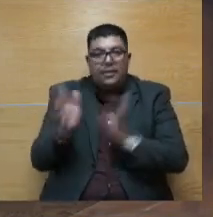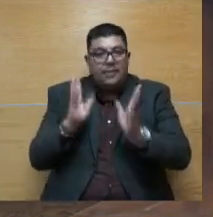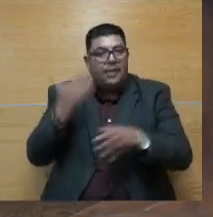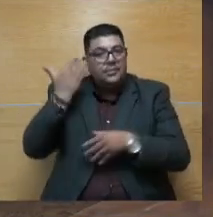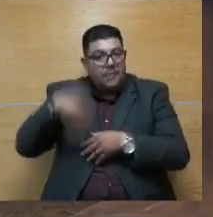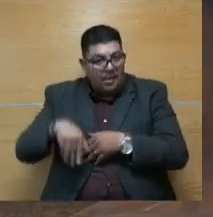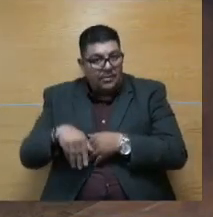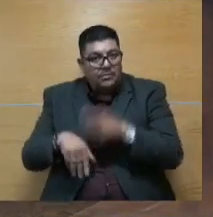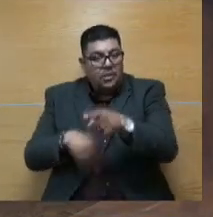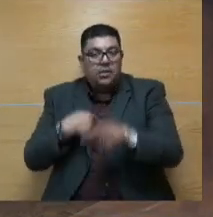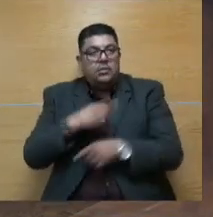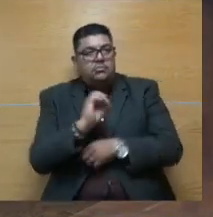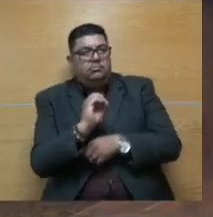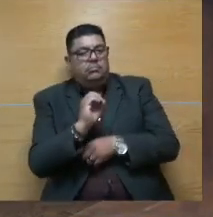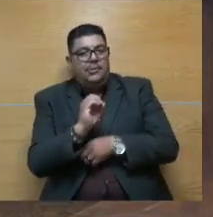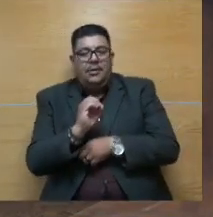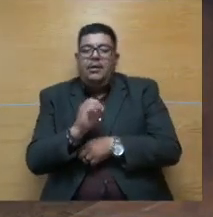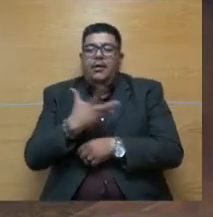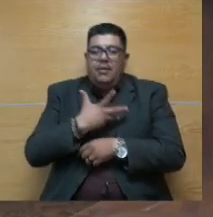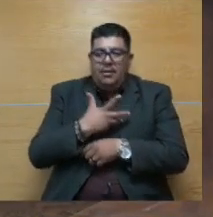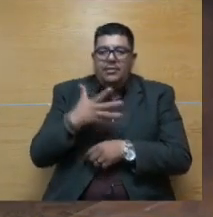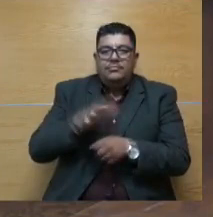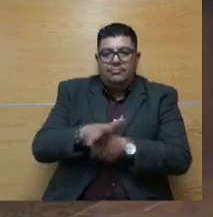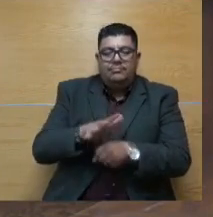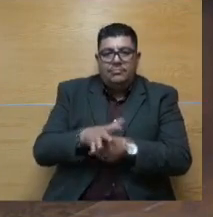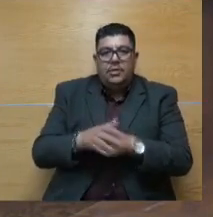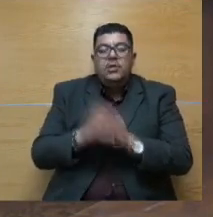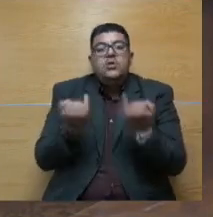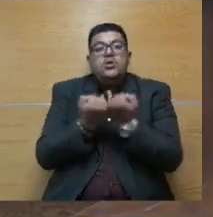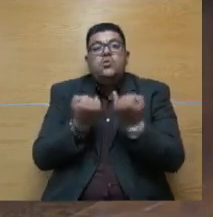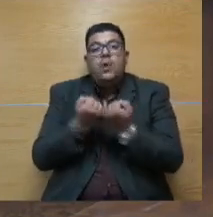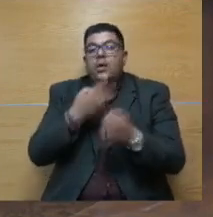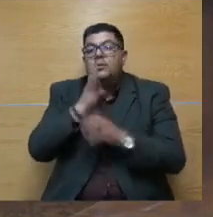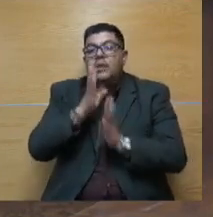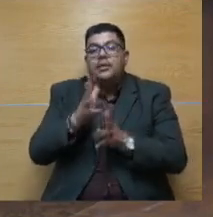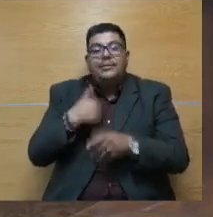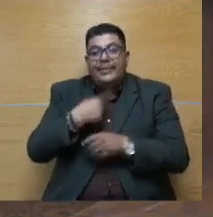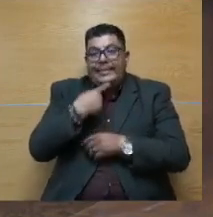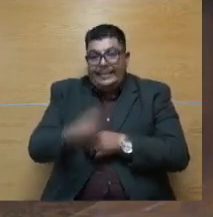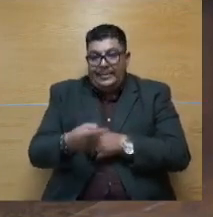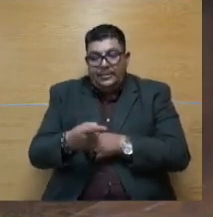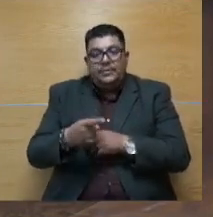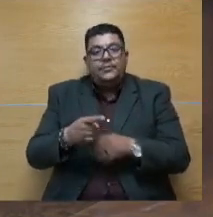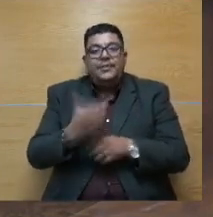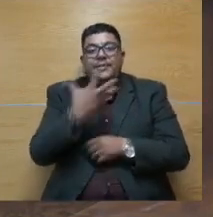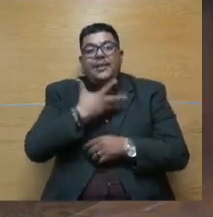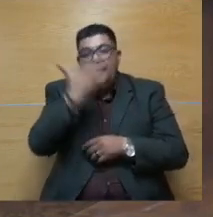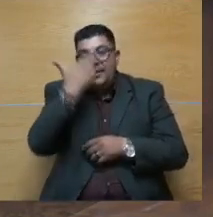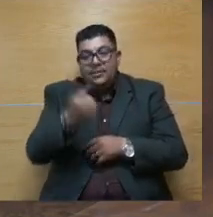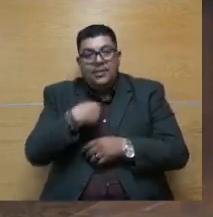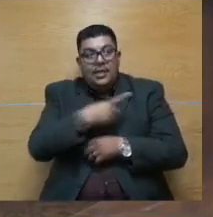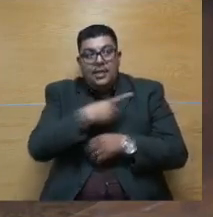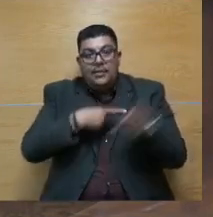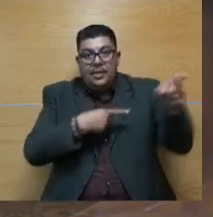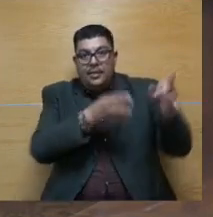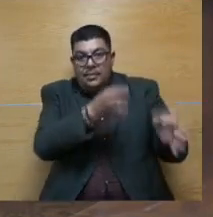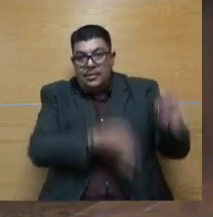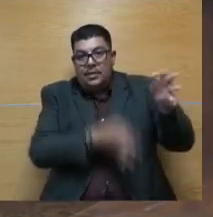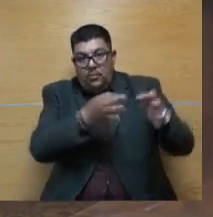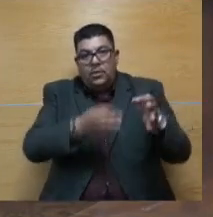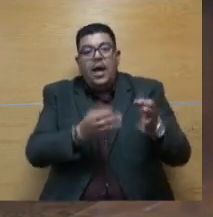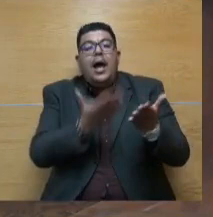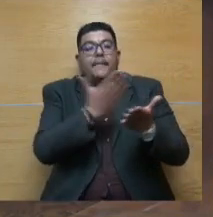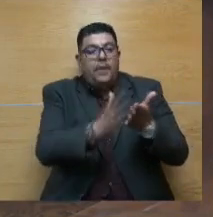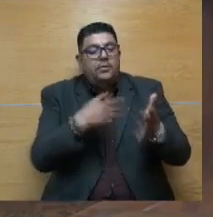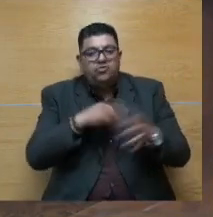consistente en la omisión de notificación personal de la sentencia controvertida es fundado en virtud de que el tribunal debió considerar además de la